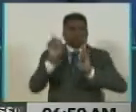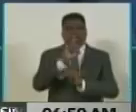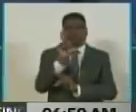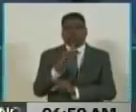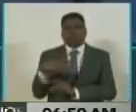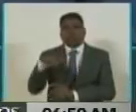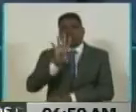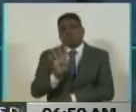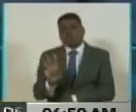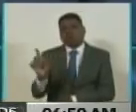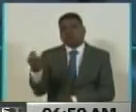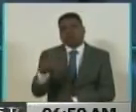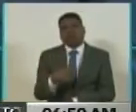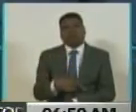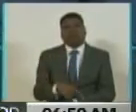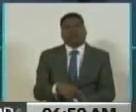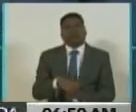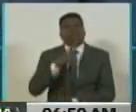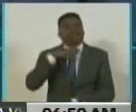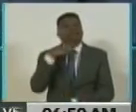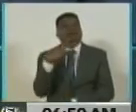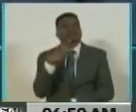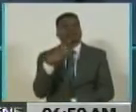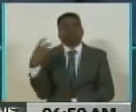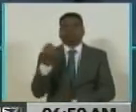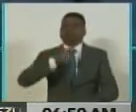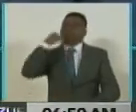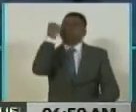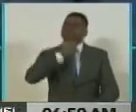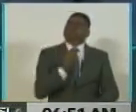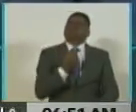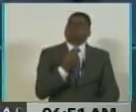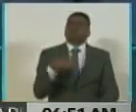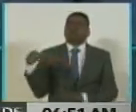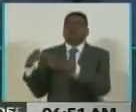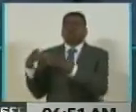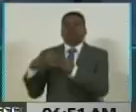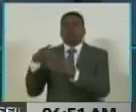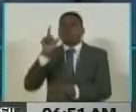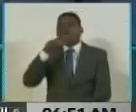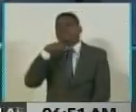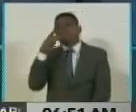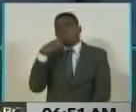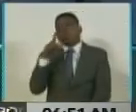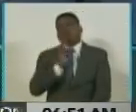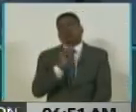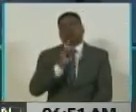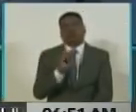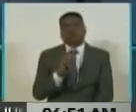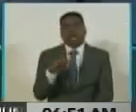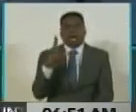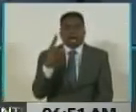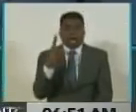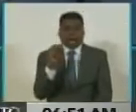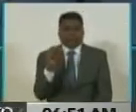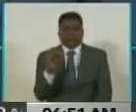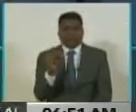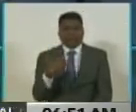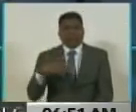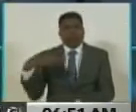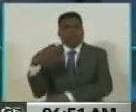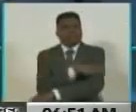de las voces más radicales de la oposición, de manera que ella habla por su grupo político, pero ella no está hablando por la oposición. Y yo creo que entonces,